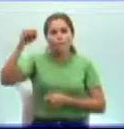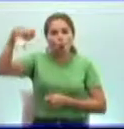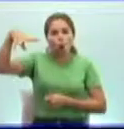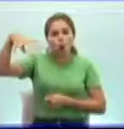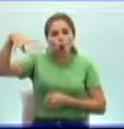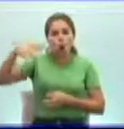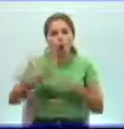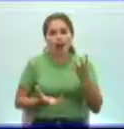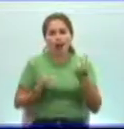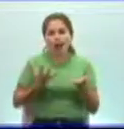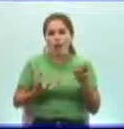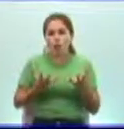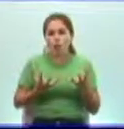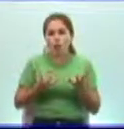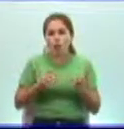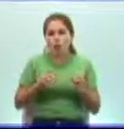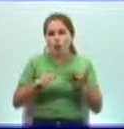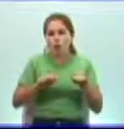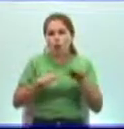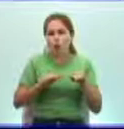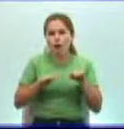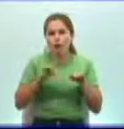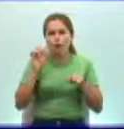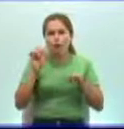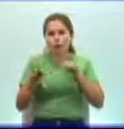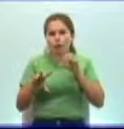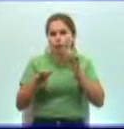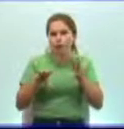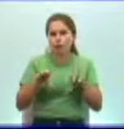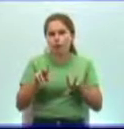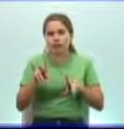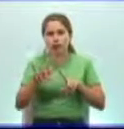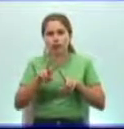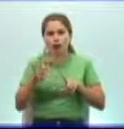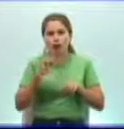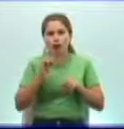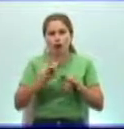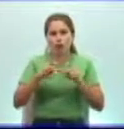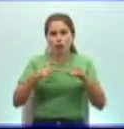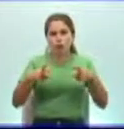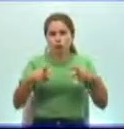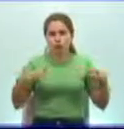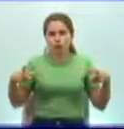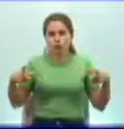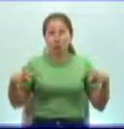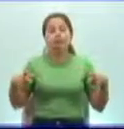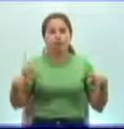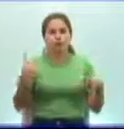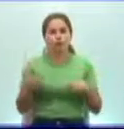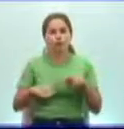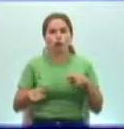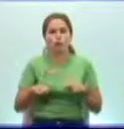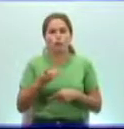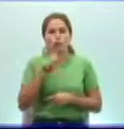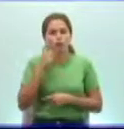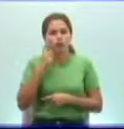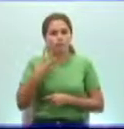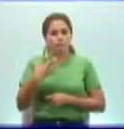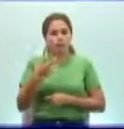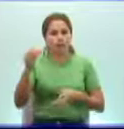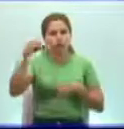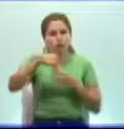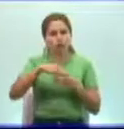calor, movimiento, señales en dispositivos electrónicos y ondas electromagnéticas. Otro punto también esencial dentro de los